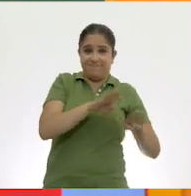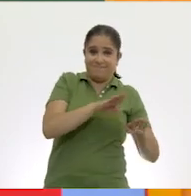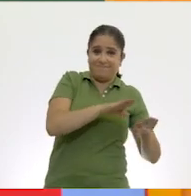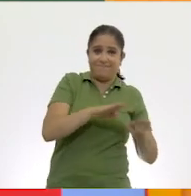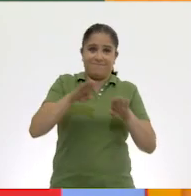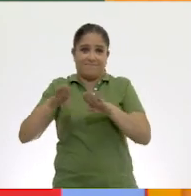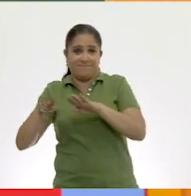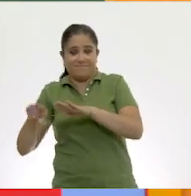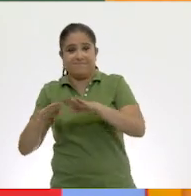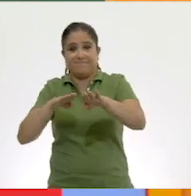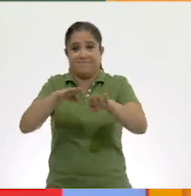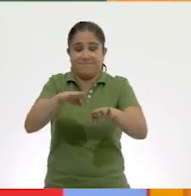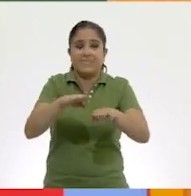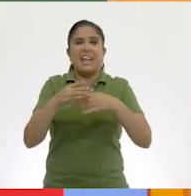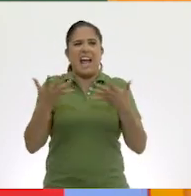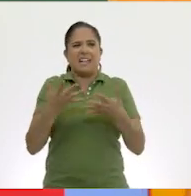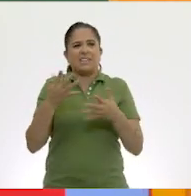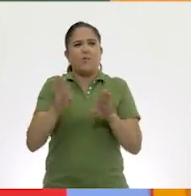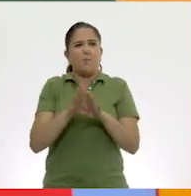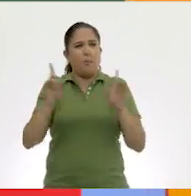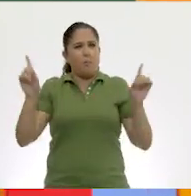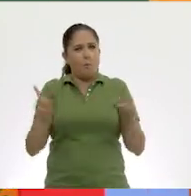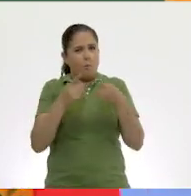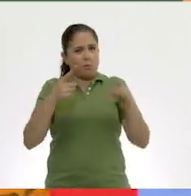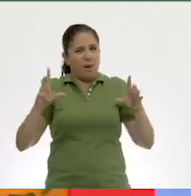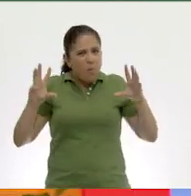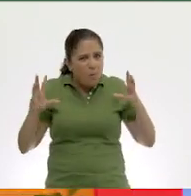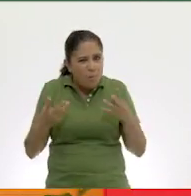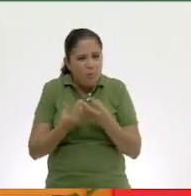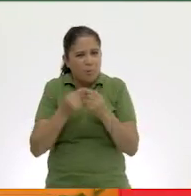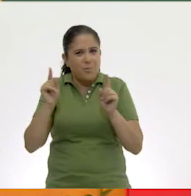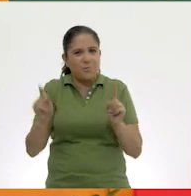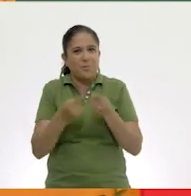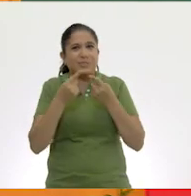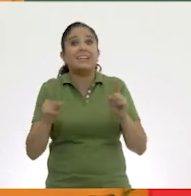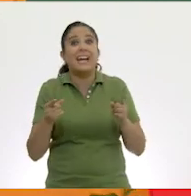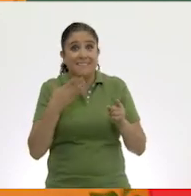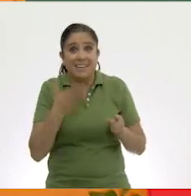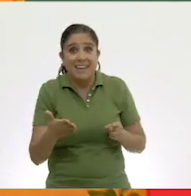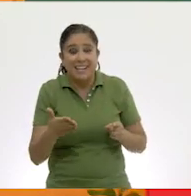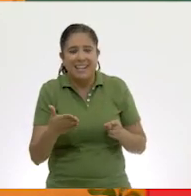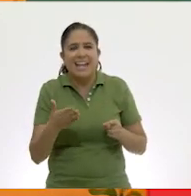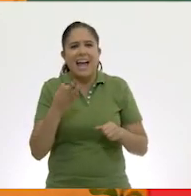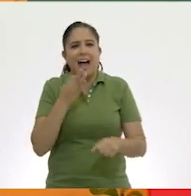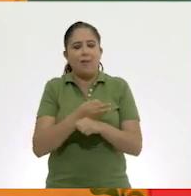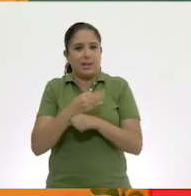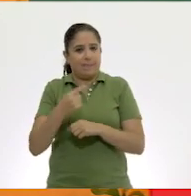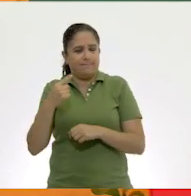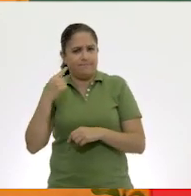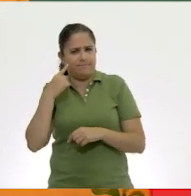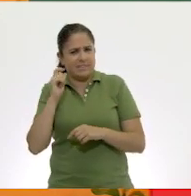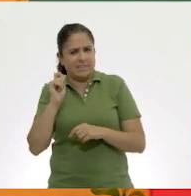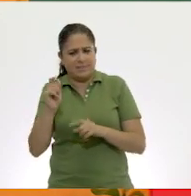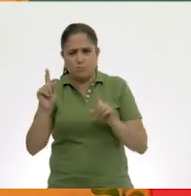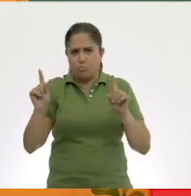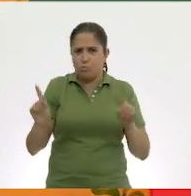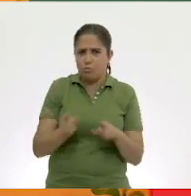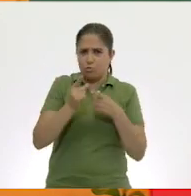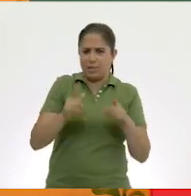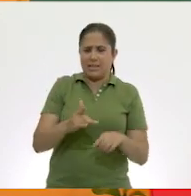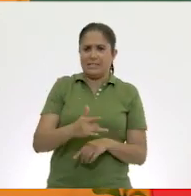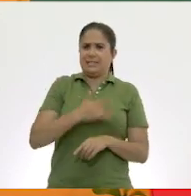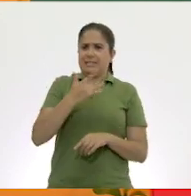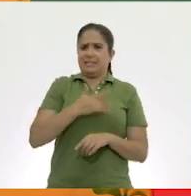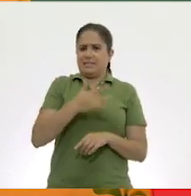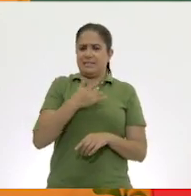una melodía y les parece bien vamos a escuchar el siguiente tema y ustedes van